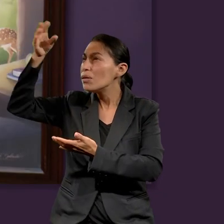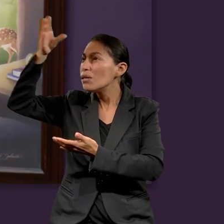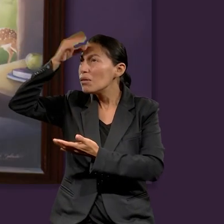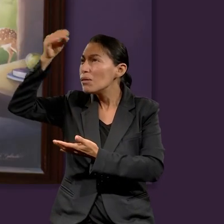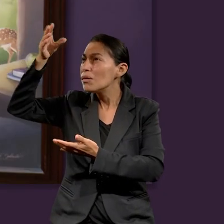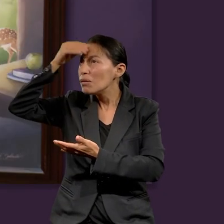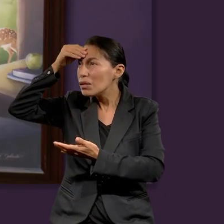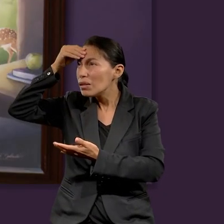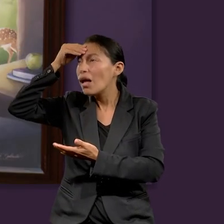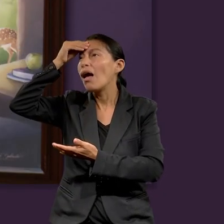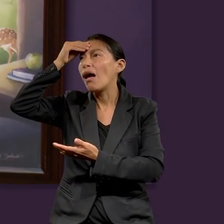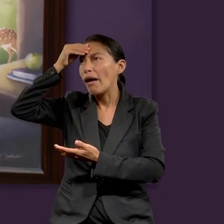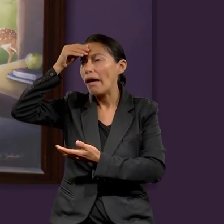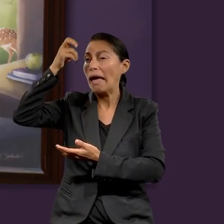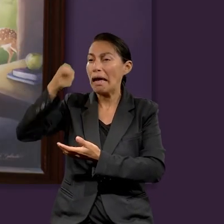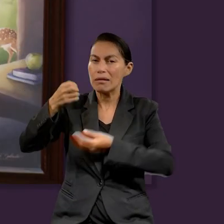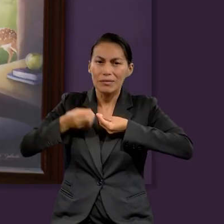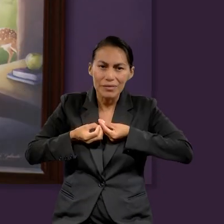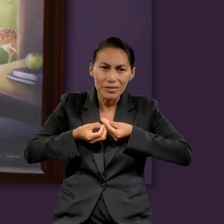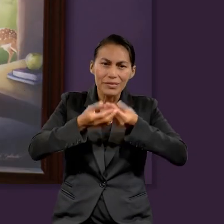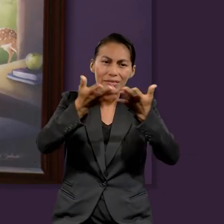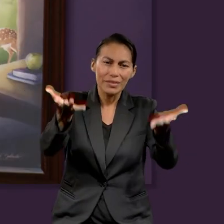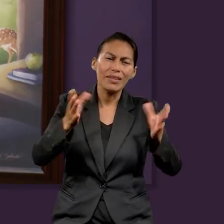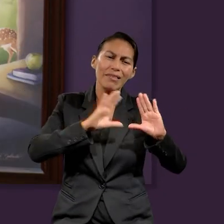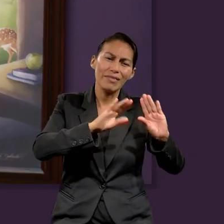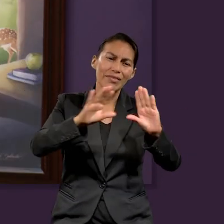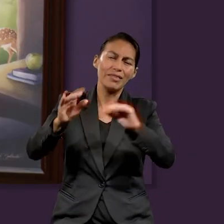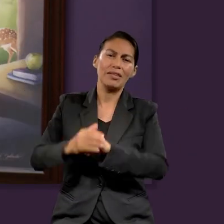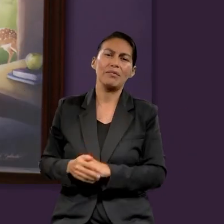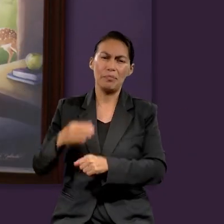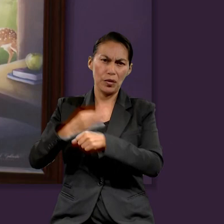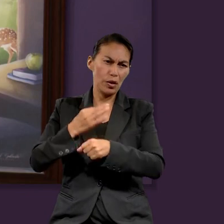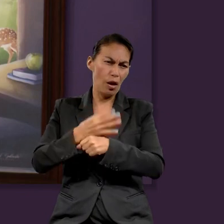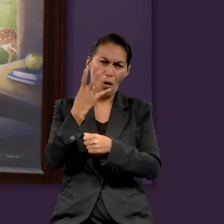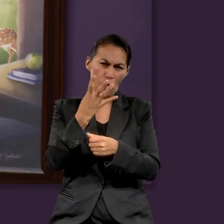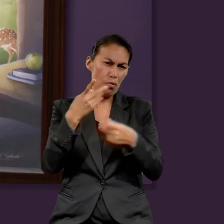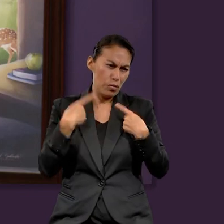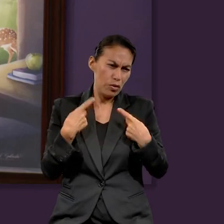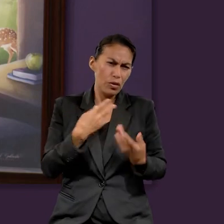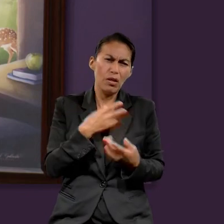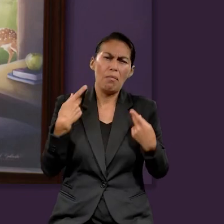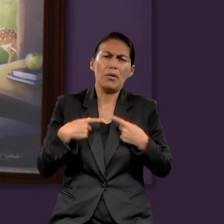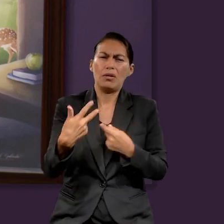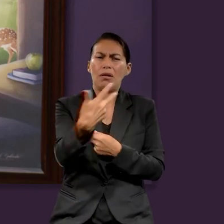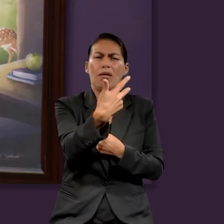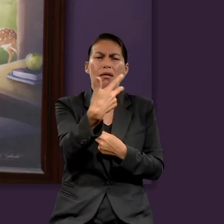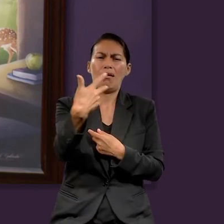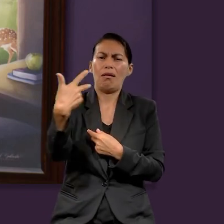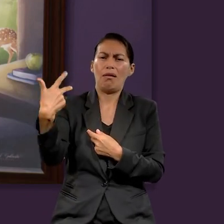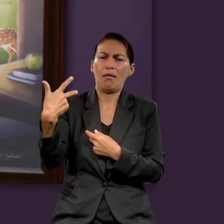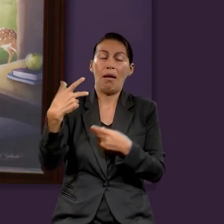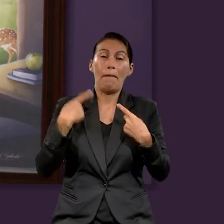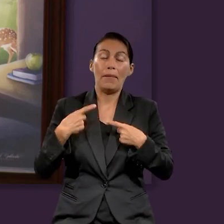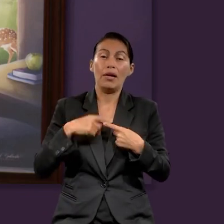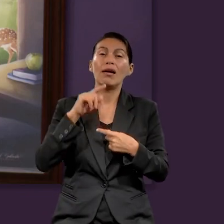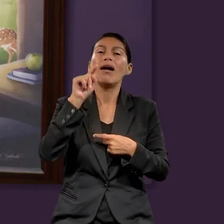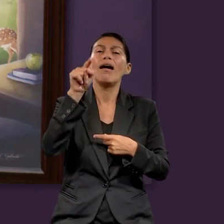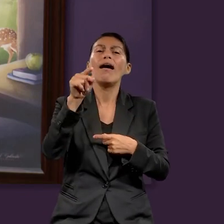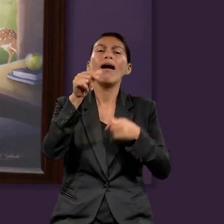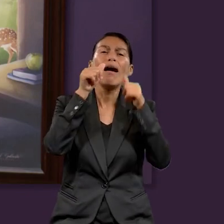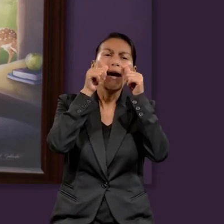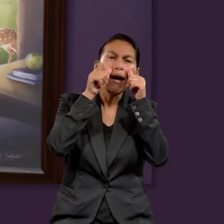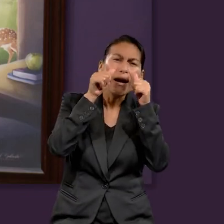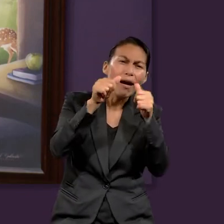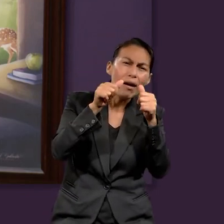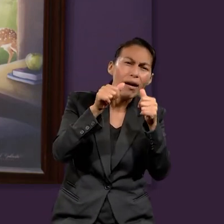compartir compartir lo que sabemos estamos aquí ahorita nosotros cuatro compartiendo a través de cámaras y personas que